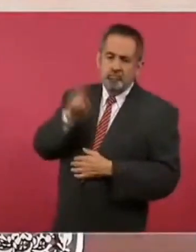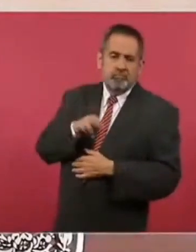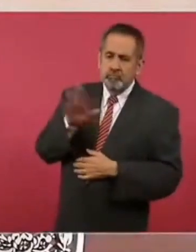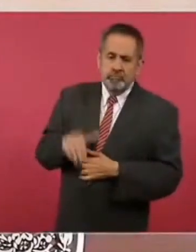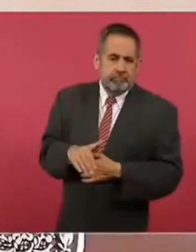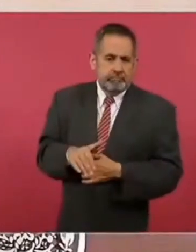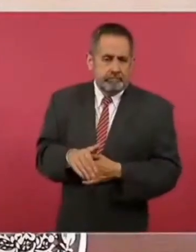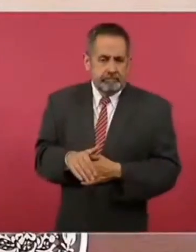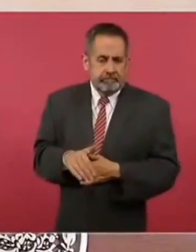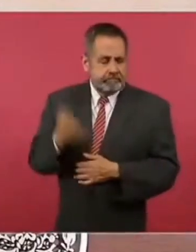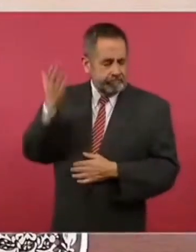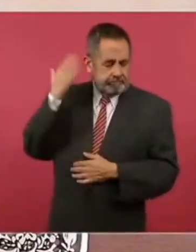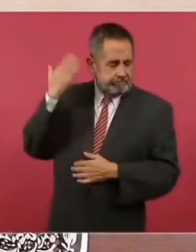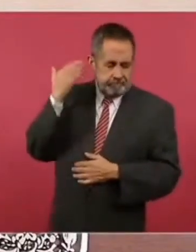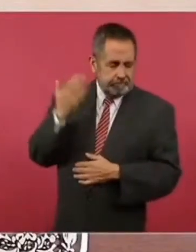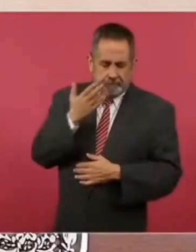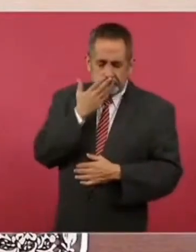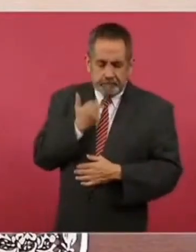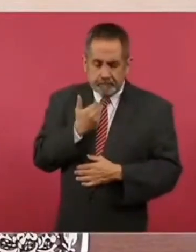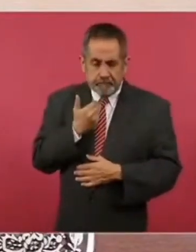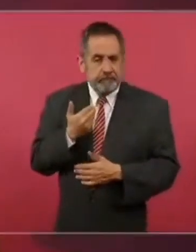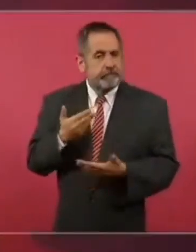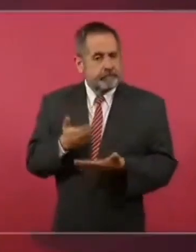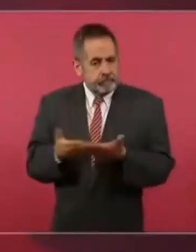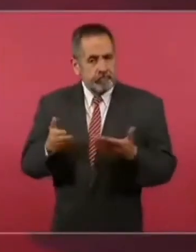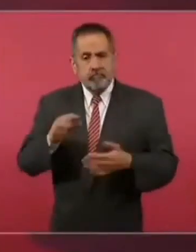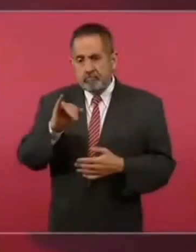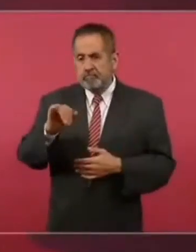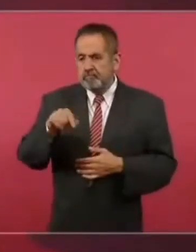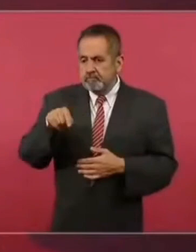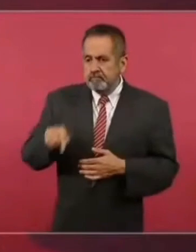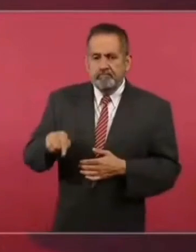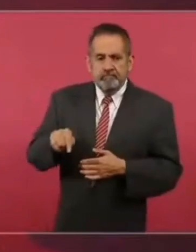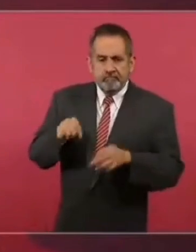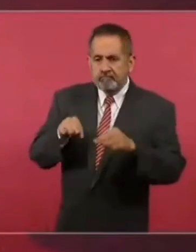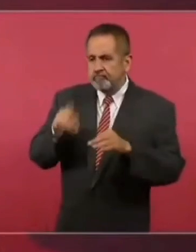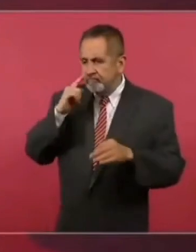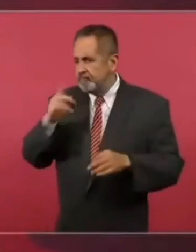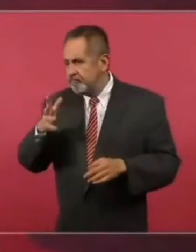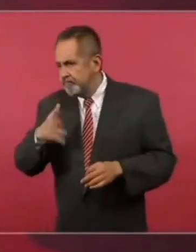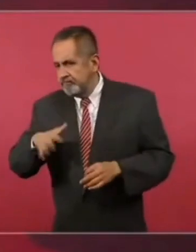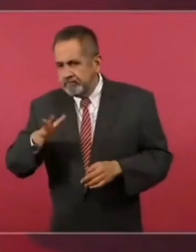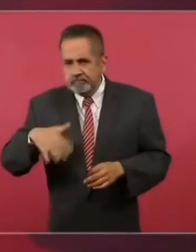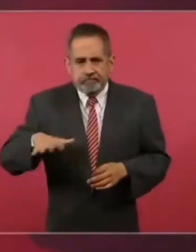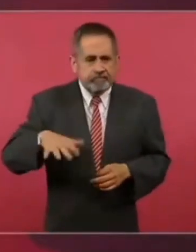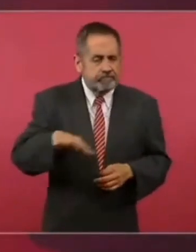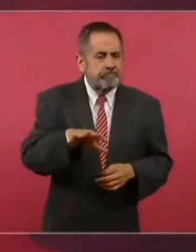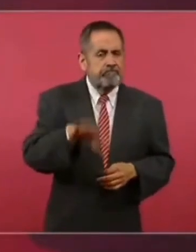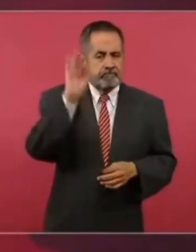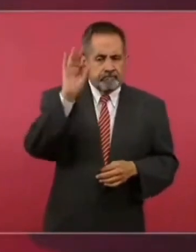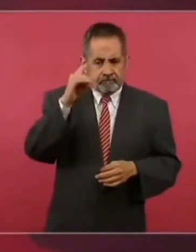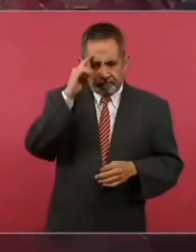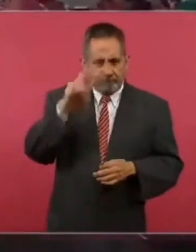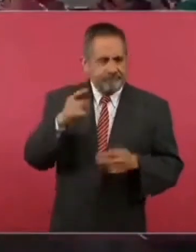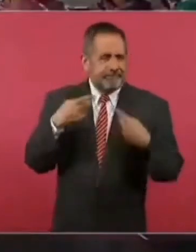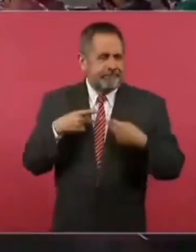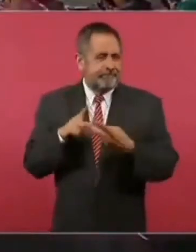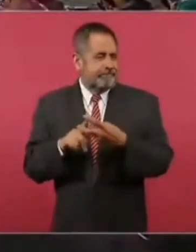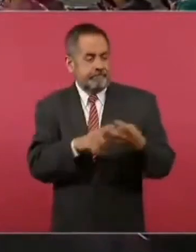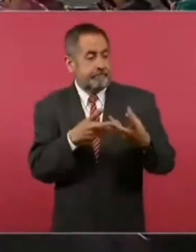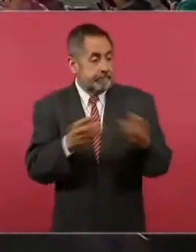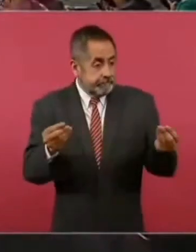te había llevado a cabo una acción de búsqueda desaparecidos